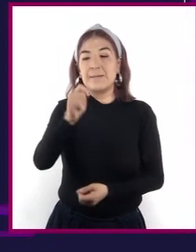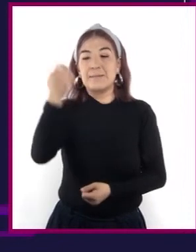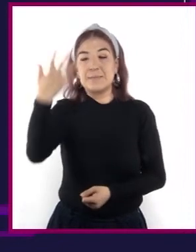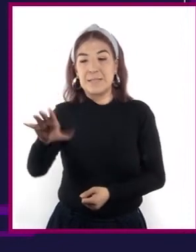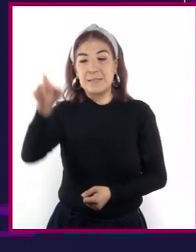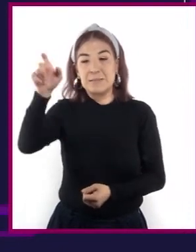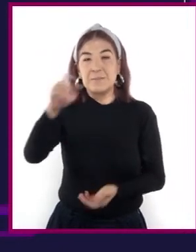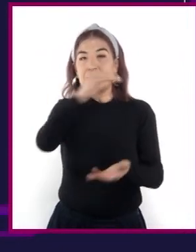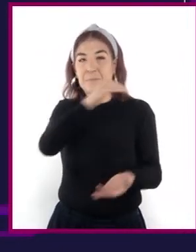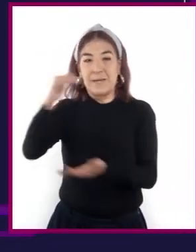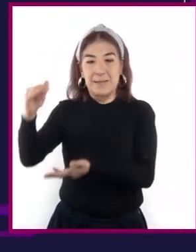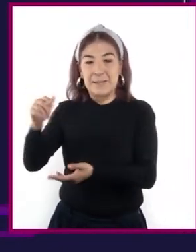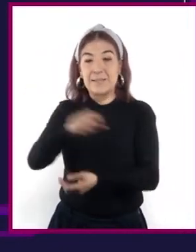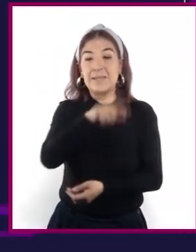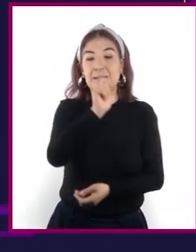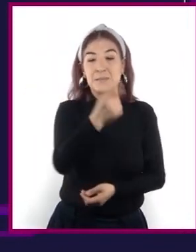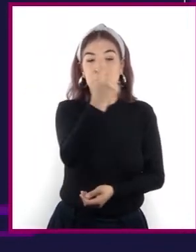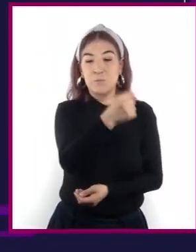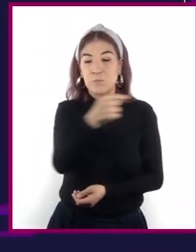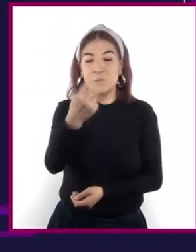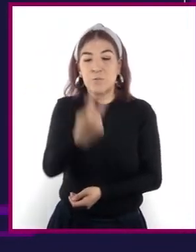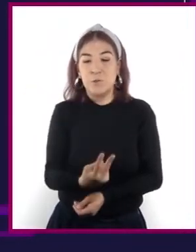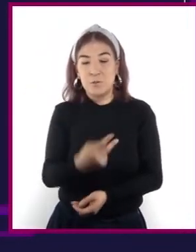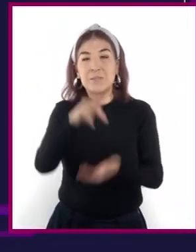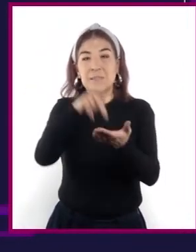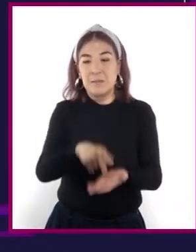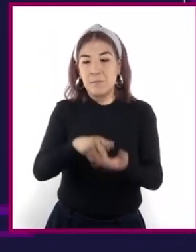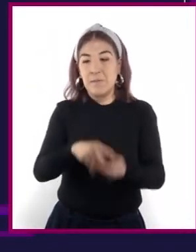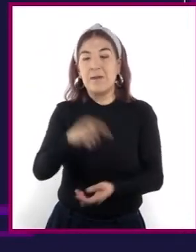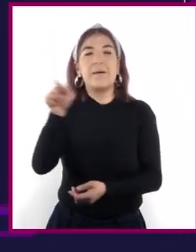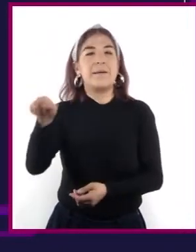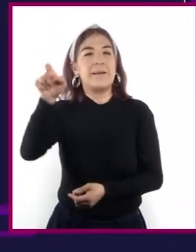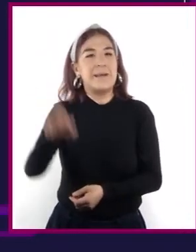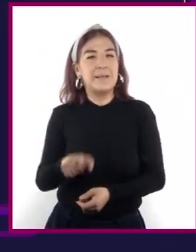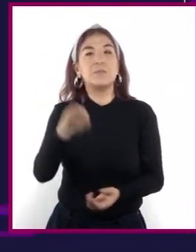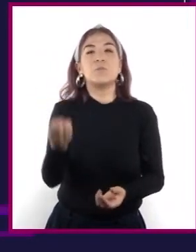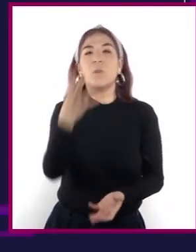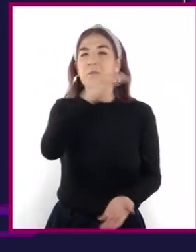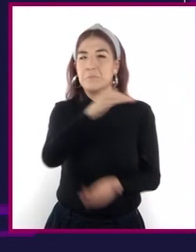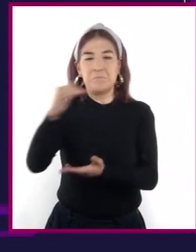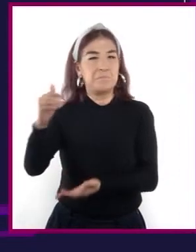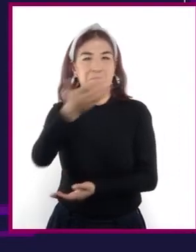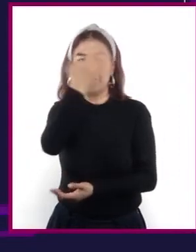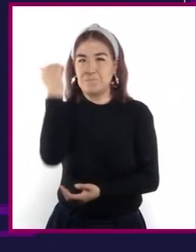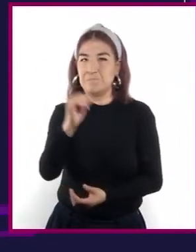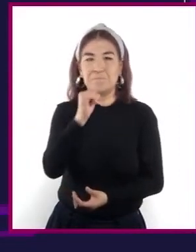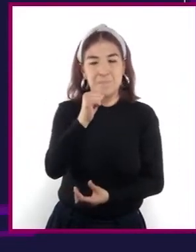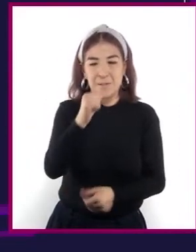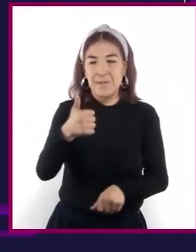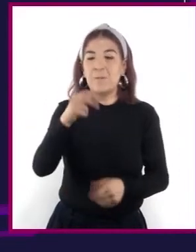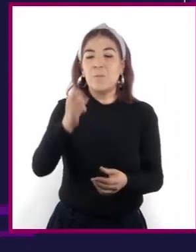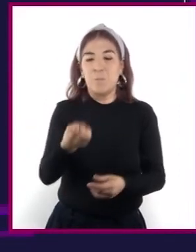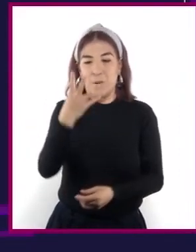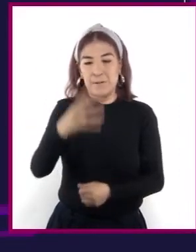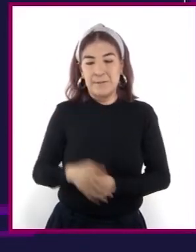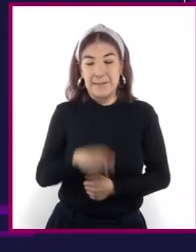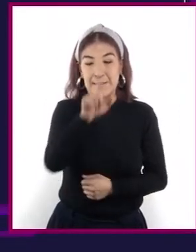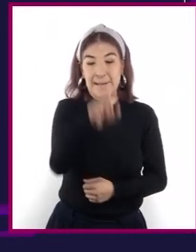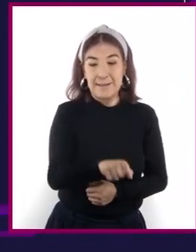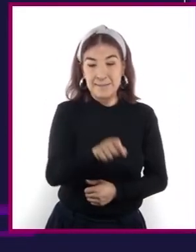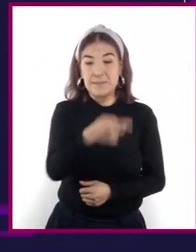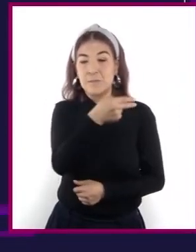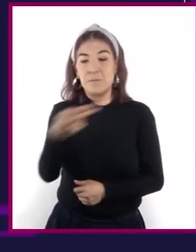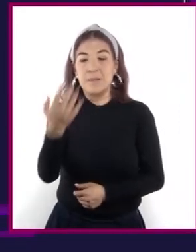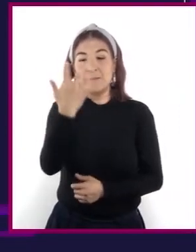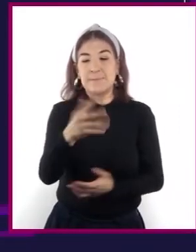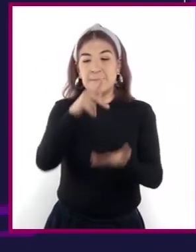paquetes con medio kilogramo es a X, número de paquetes. De lo anterior se tiene que X es igual a